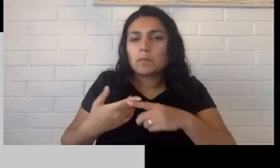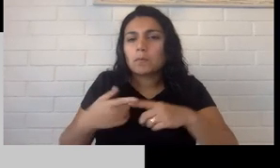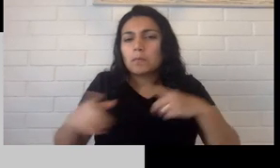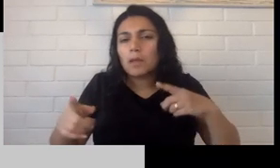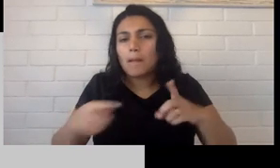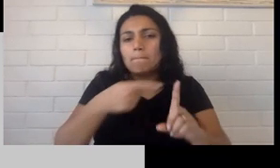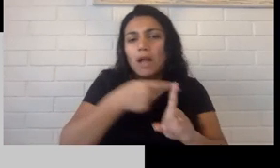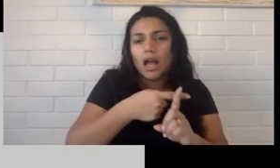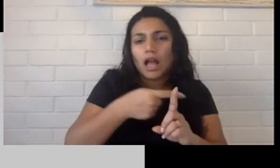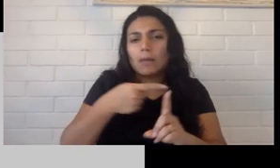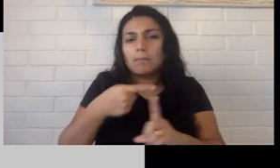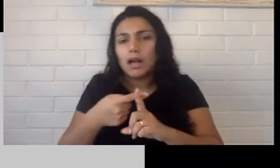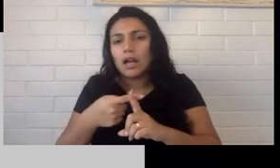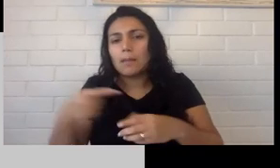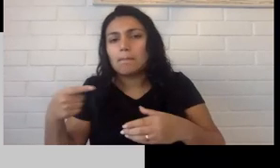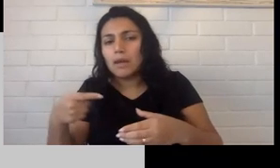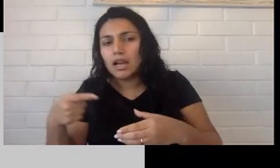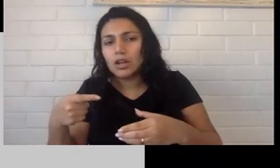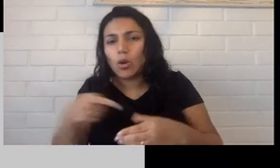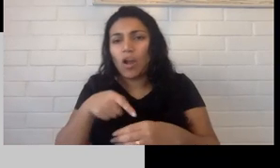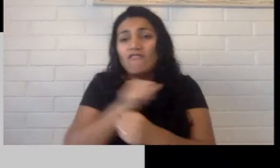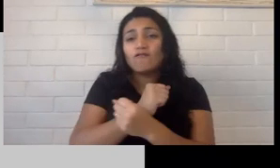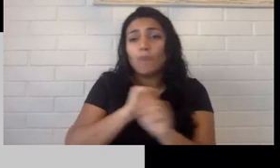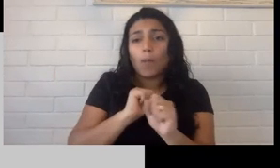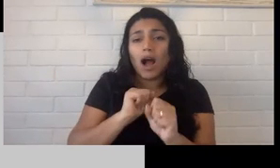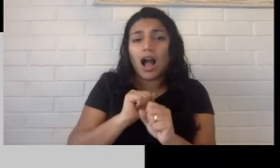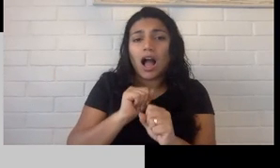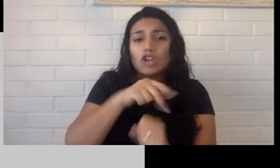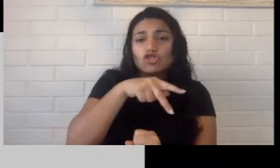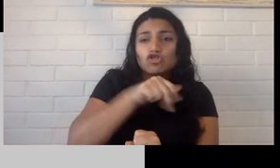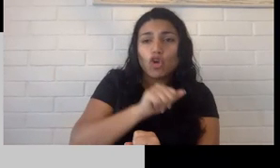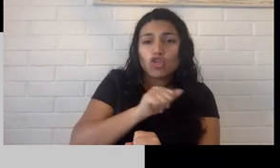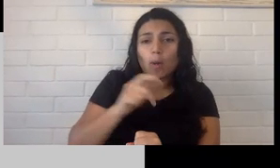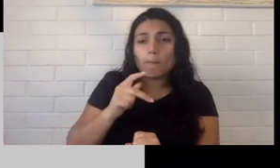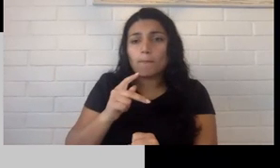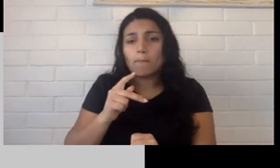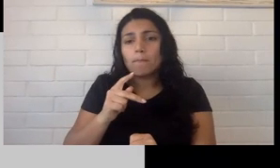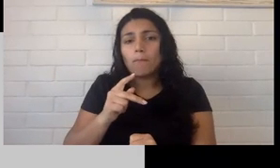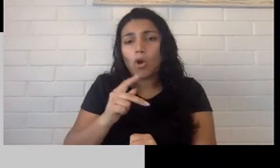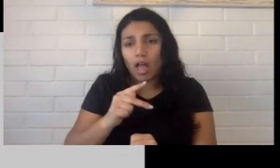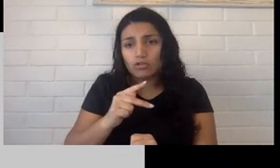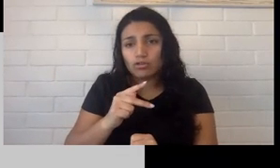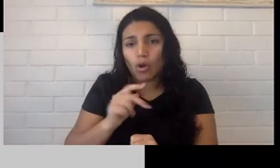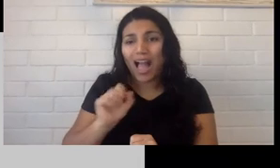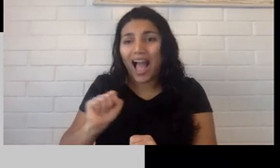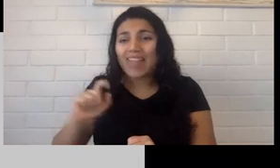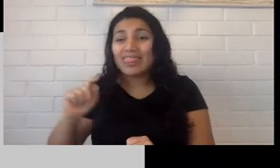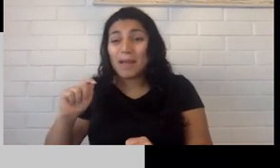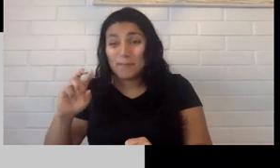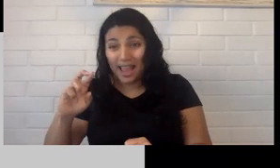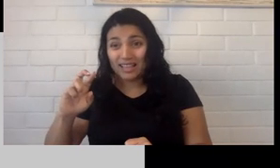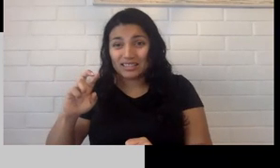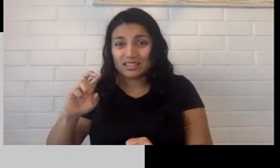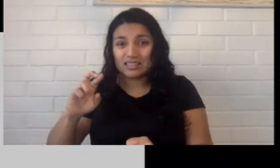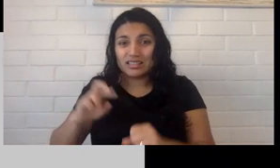que produce la bomba electrogénica sodio-potasio ATPasa, que distribuye en forma desigual sodio